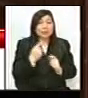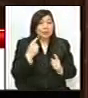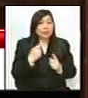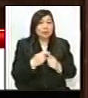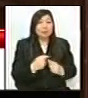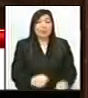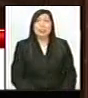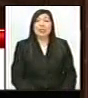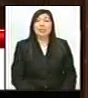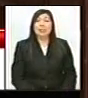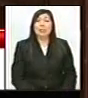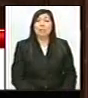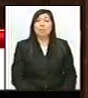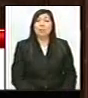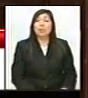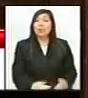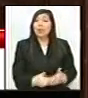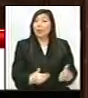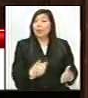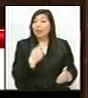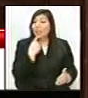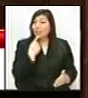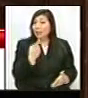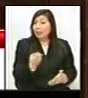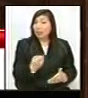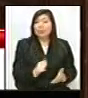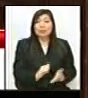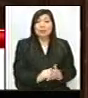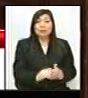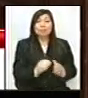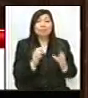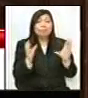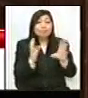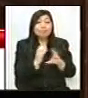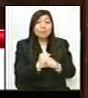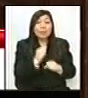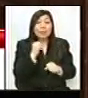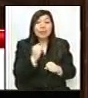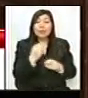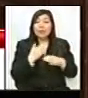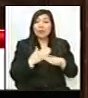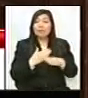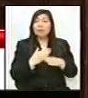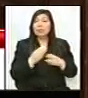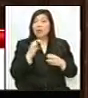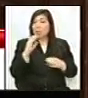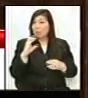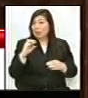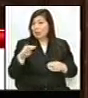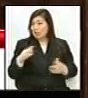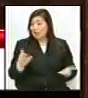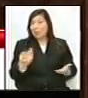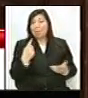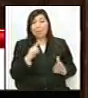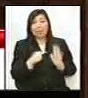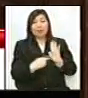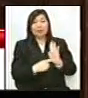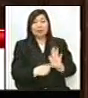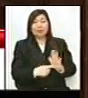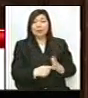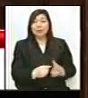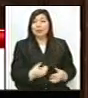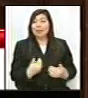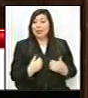de la indagación: lo antedicho produjo la consiguiente restricción del derecho de la defensa de los magistrados para presentar los